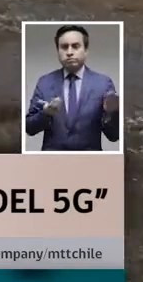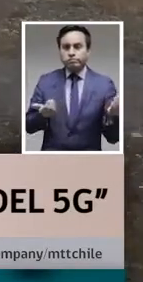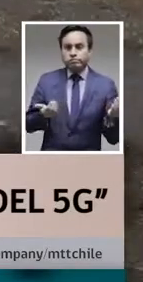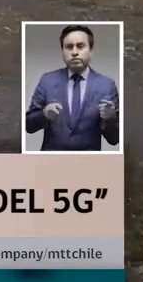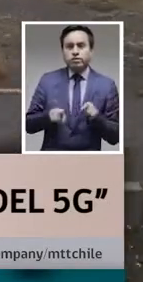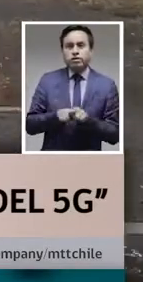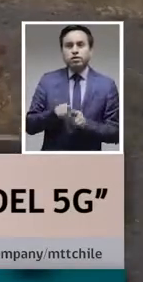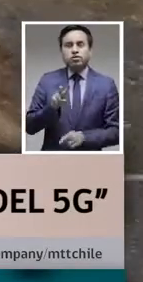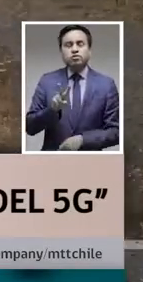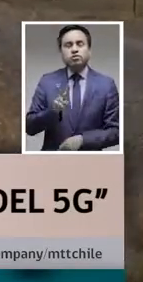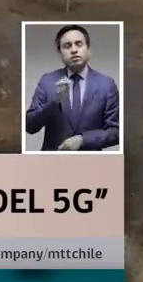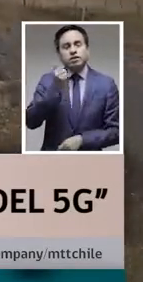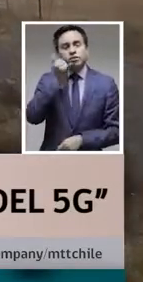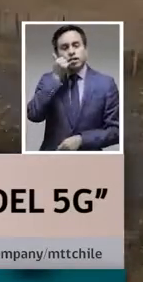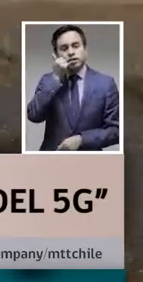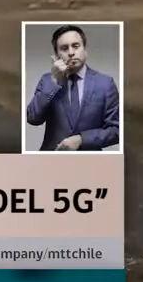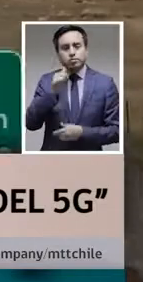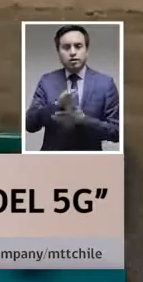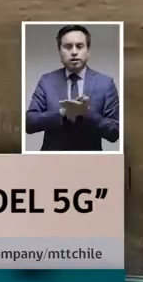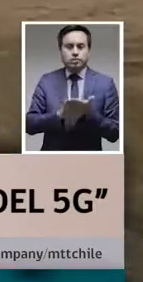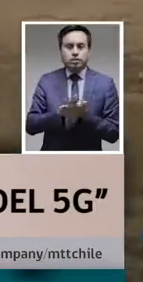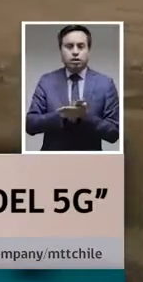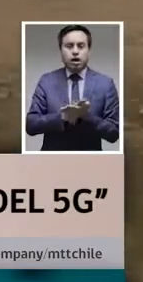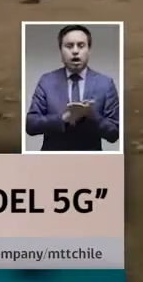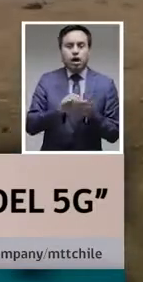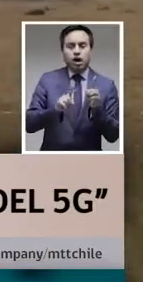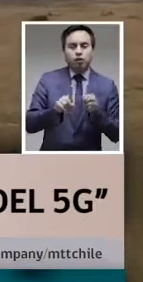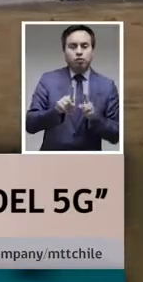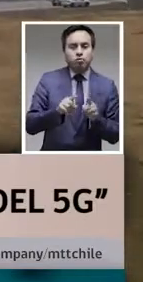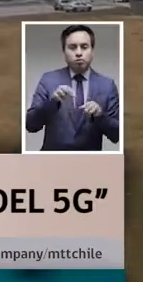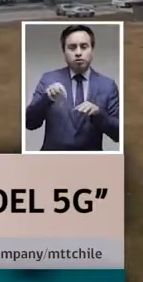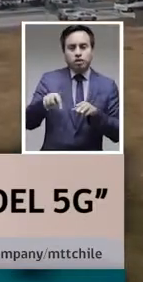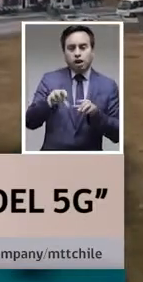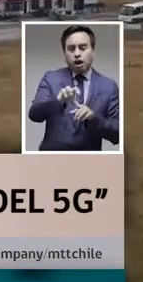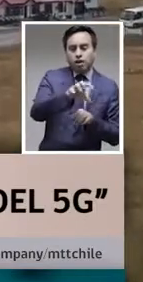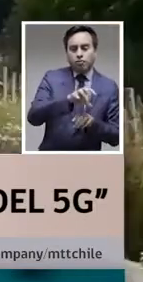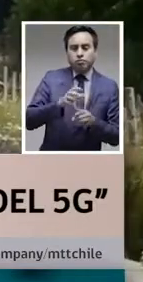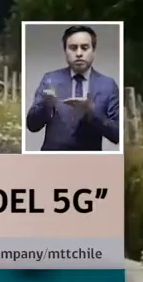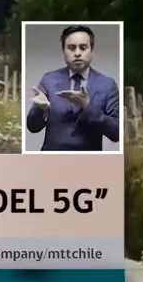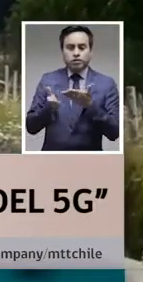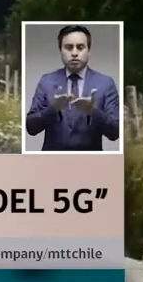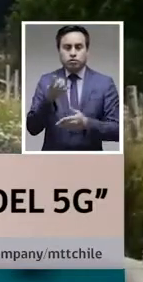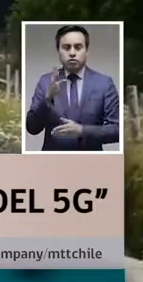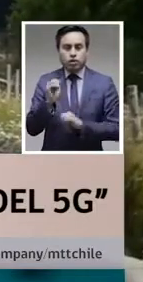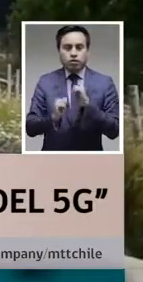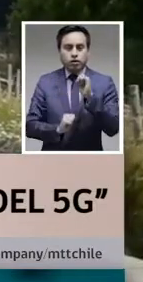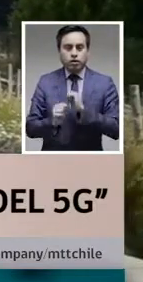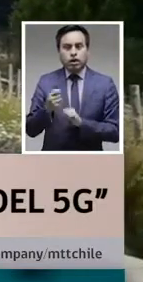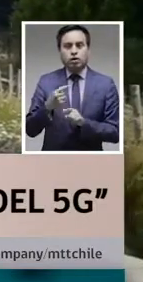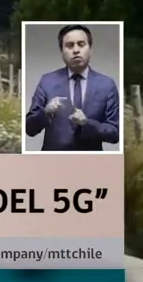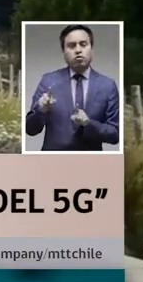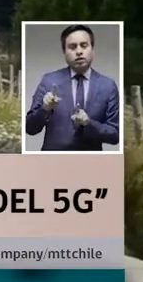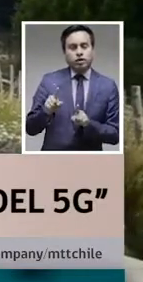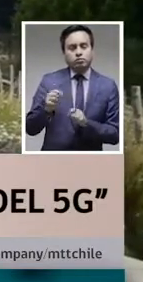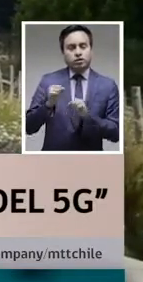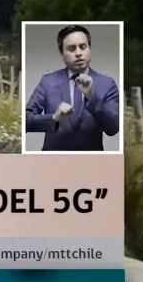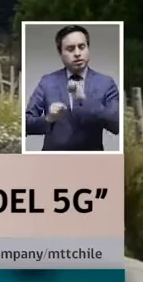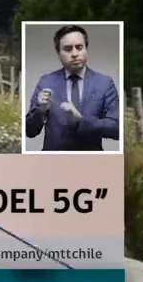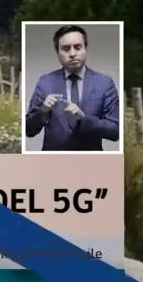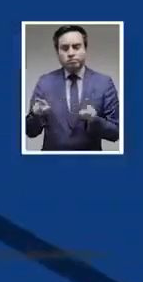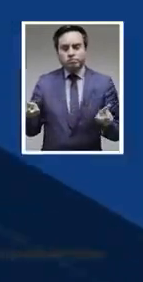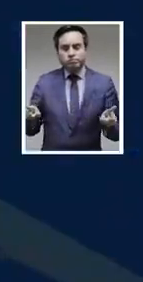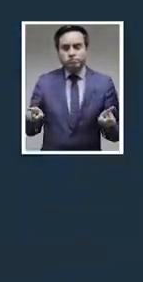dos celulares, por ejemplo, porque en algún tramo hay servicio de una compañía, en otro tramo de otra.